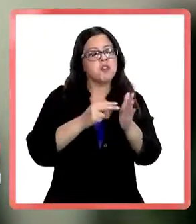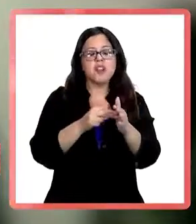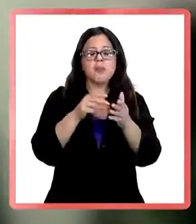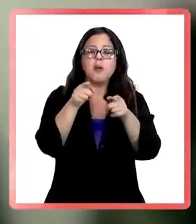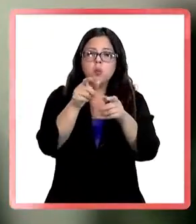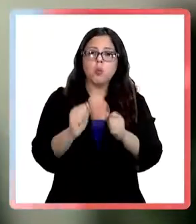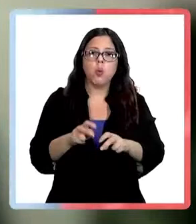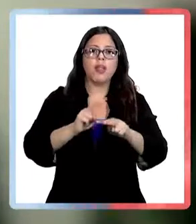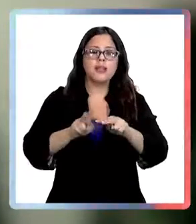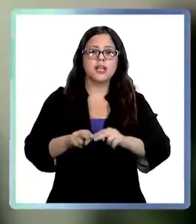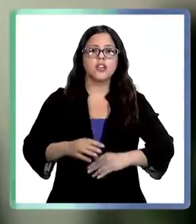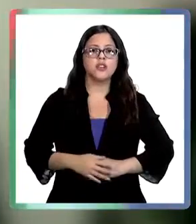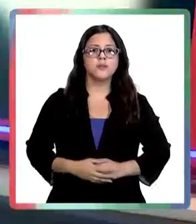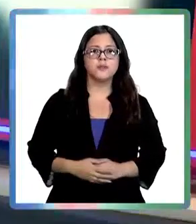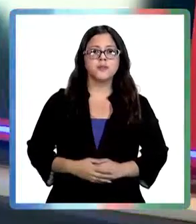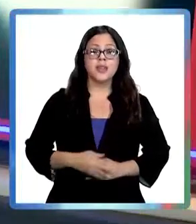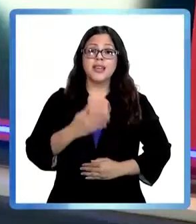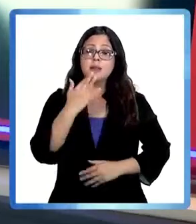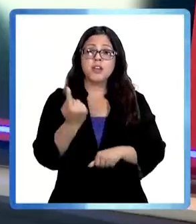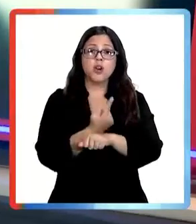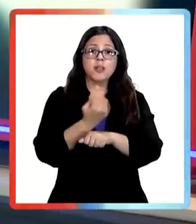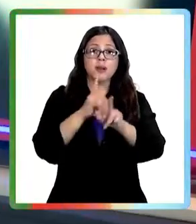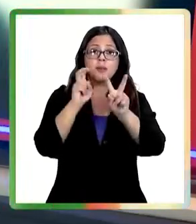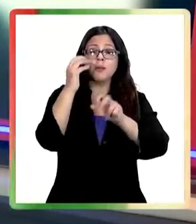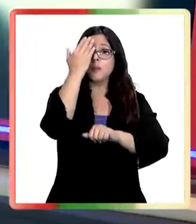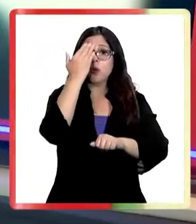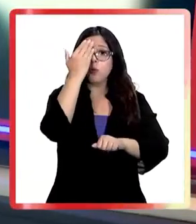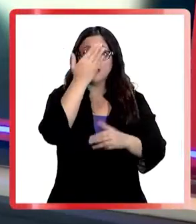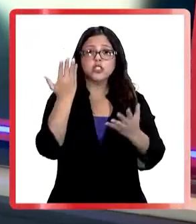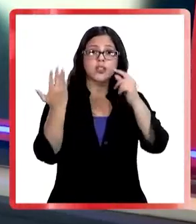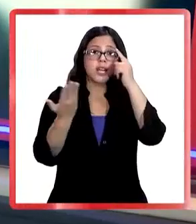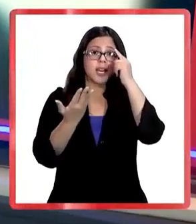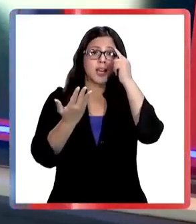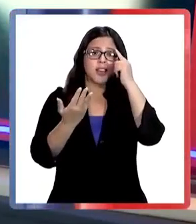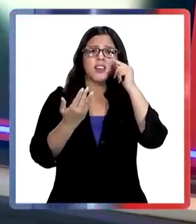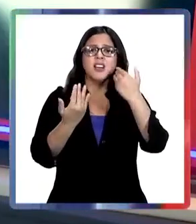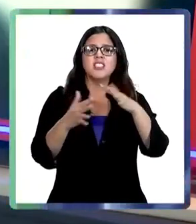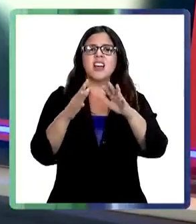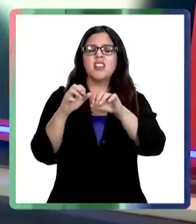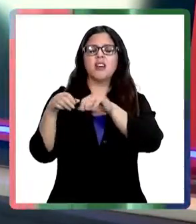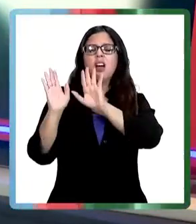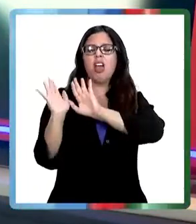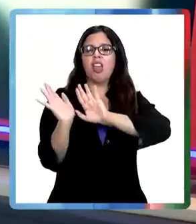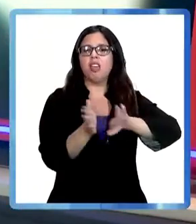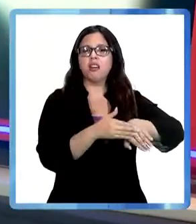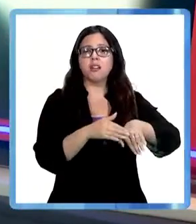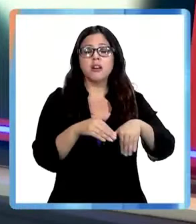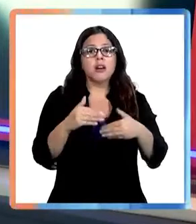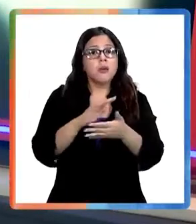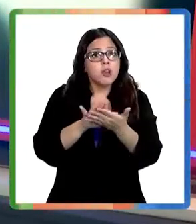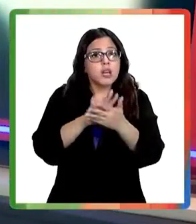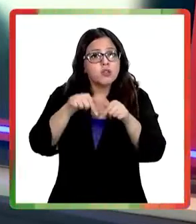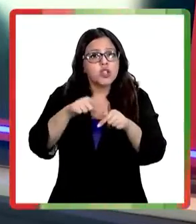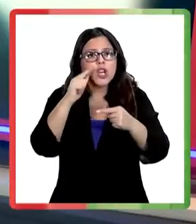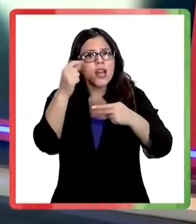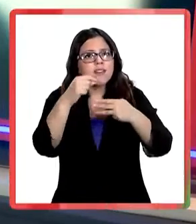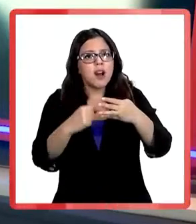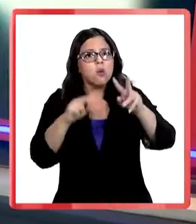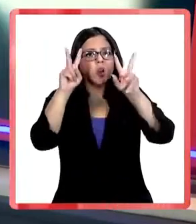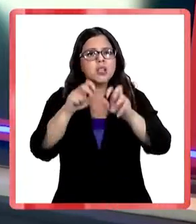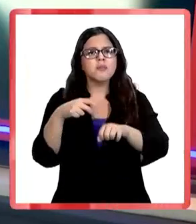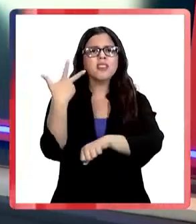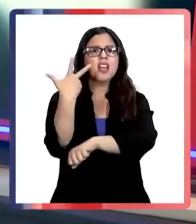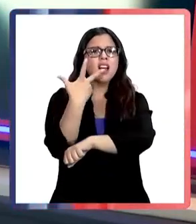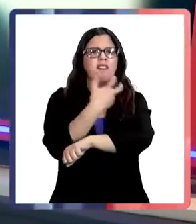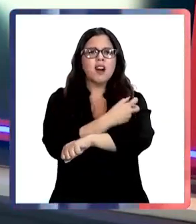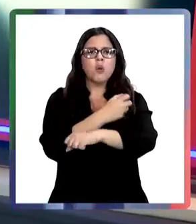para reforzar su inmunidad. Hablábamos, doctora, de la preocupación que nos genera esto de bajar la guardia. Ahora, si tuviésemos que evaluar los